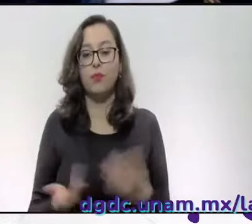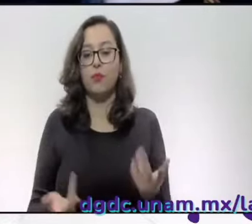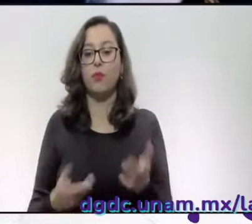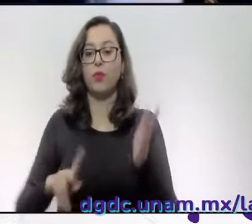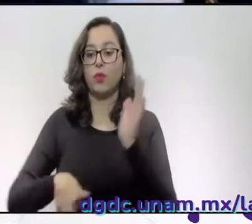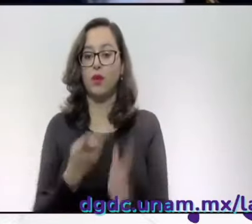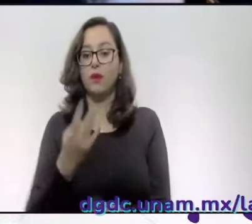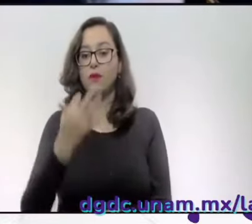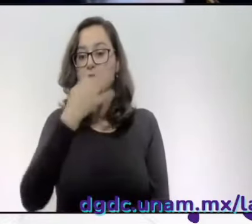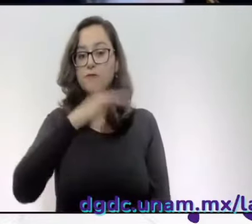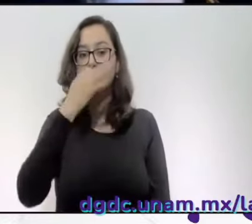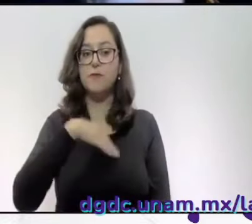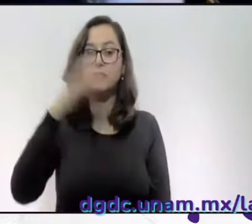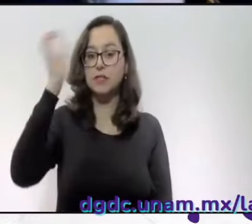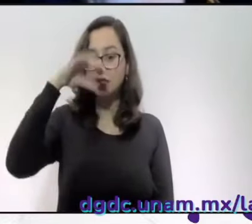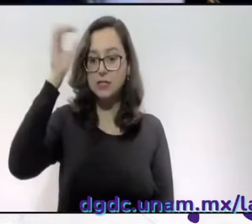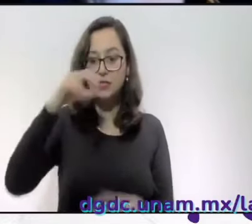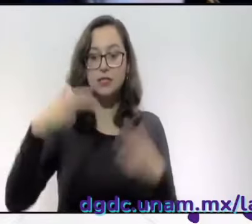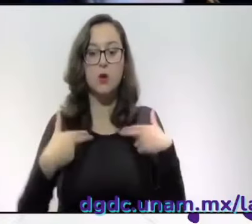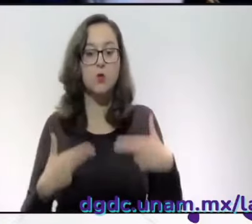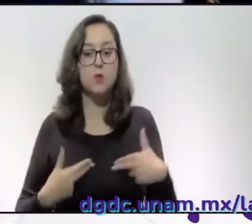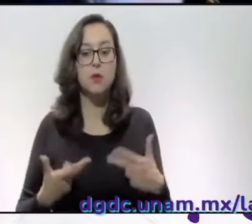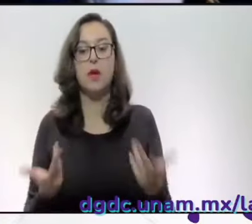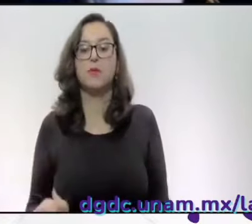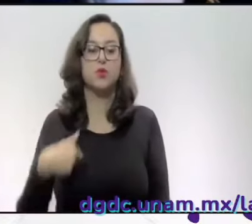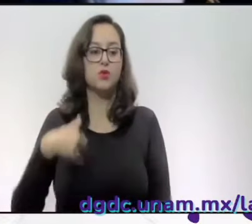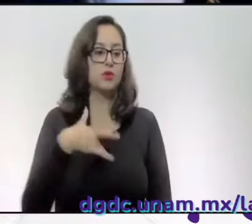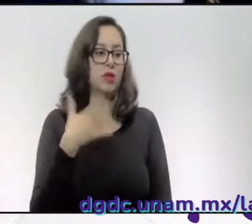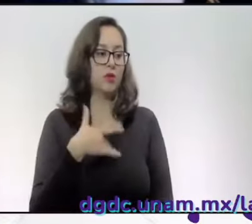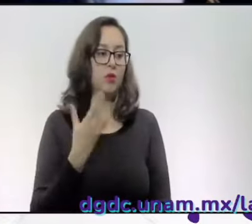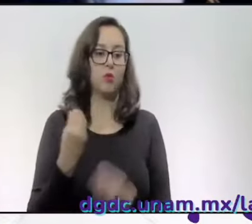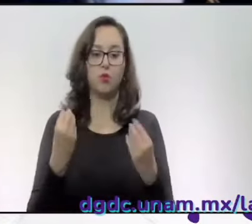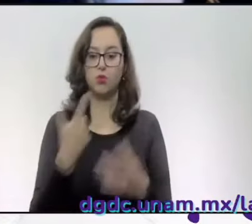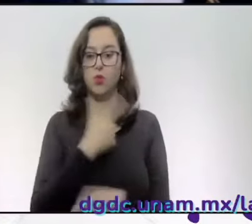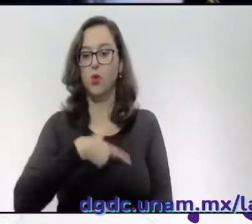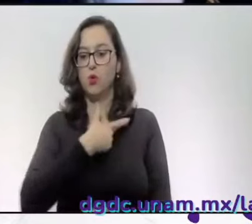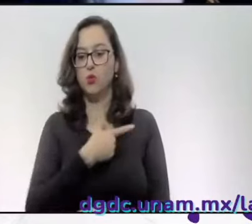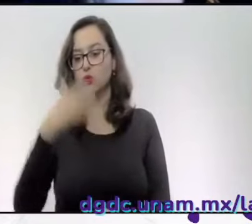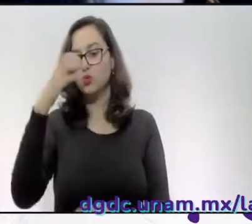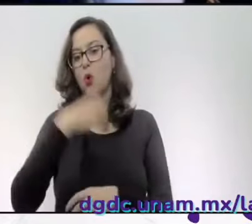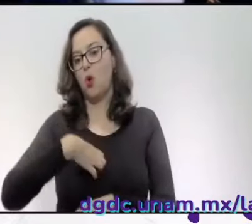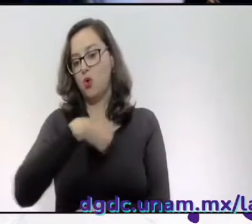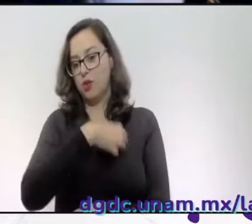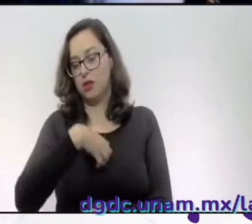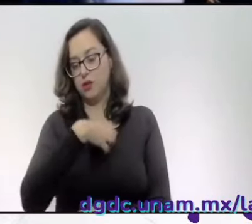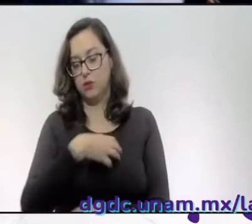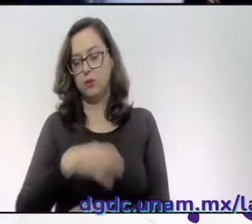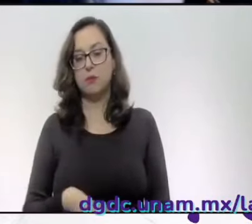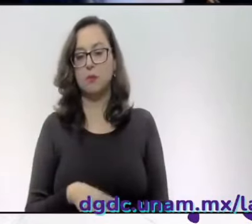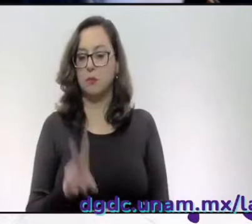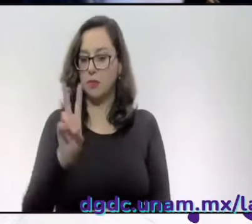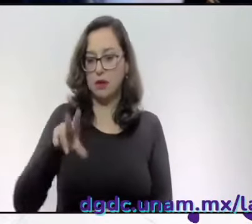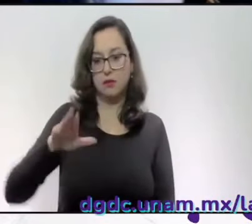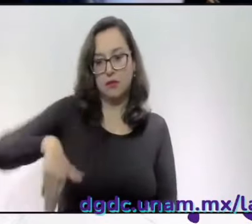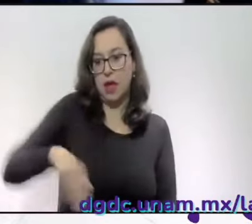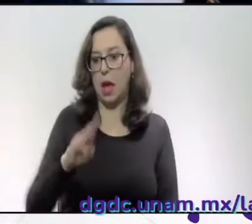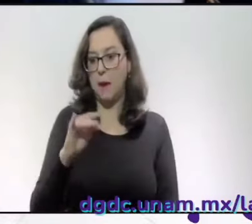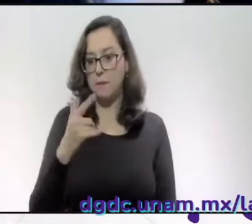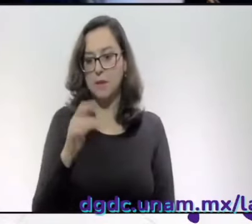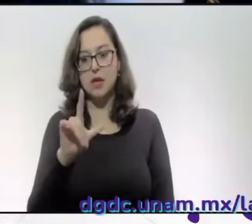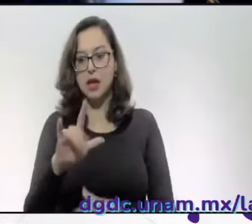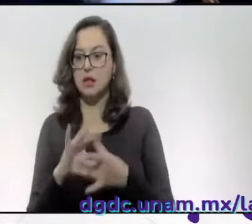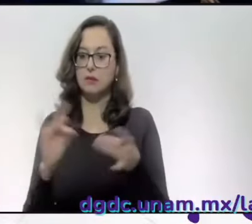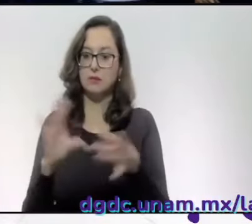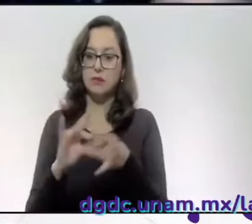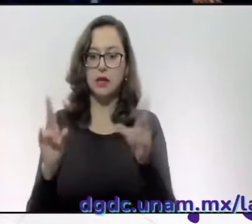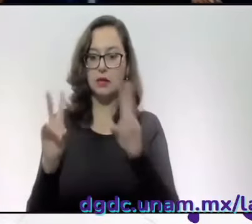humanidades, que siempre me invitan y para mí es un enorme placer. Pues obviamente coincido con lo que decía Miguel, desde el punto de